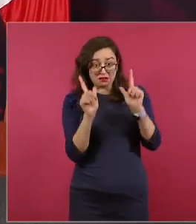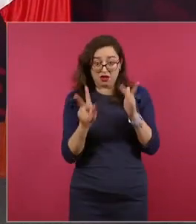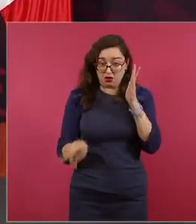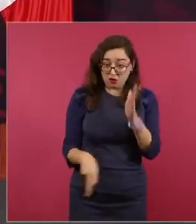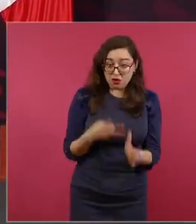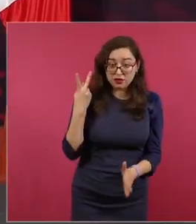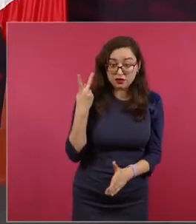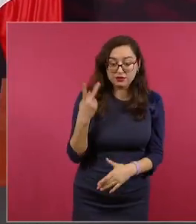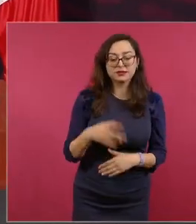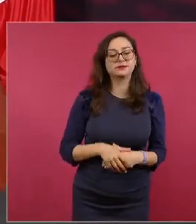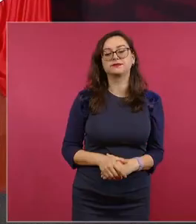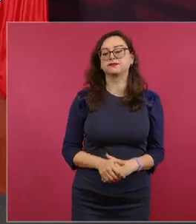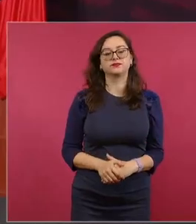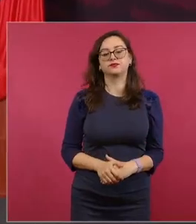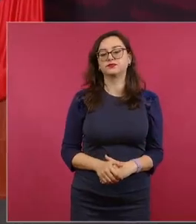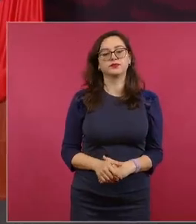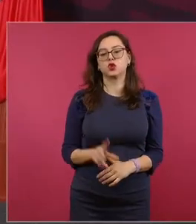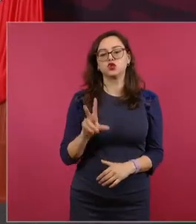van a repetirse,